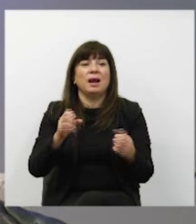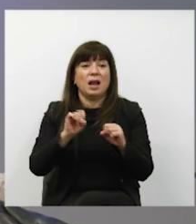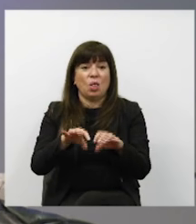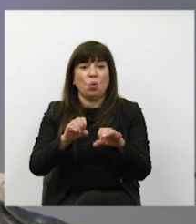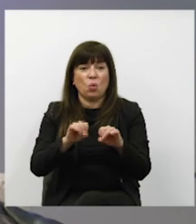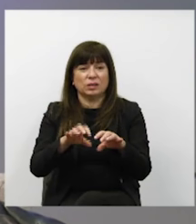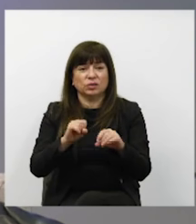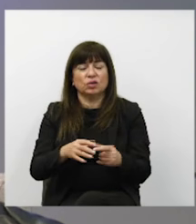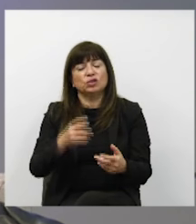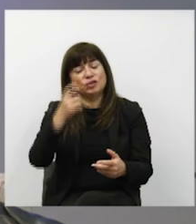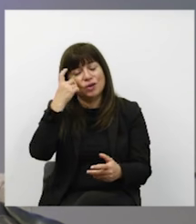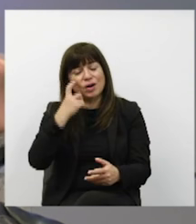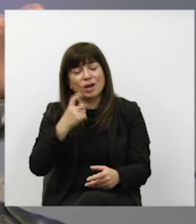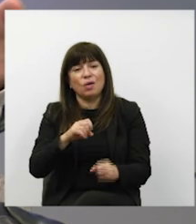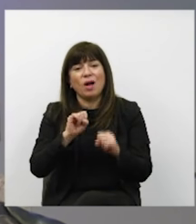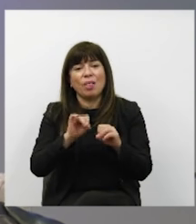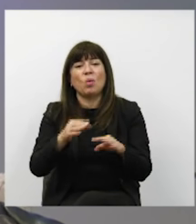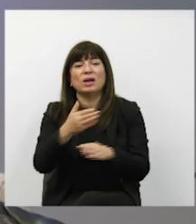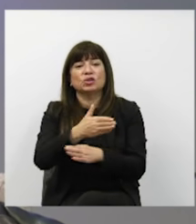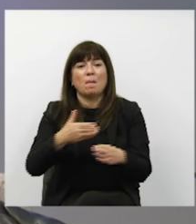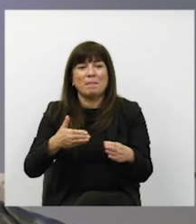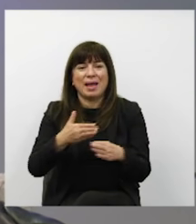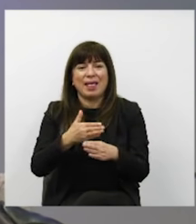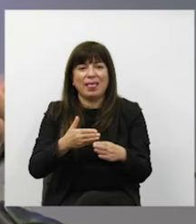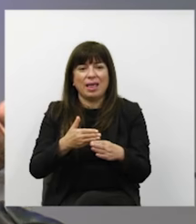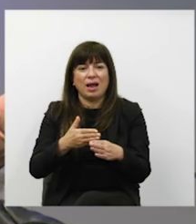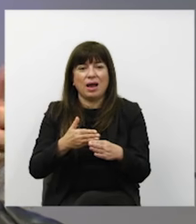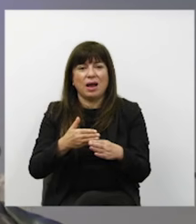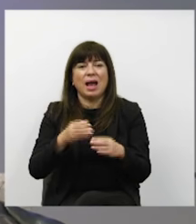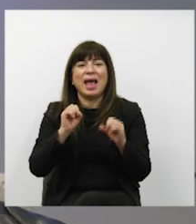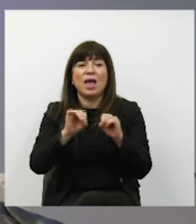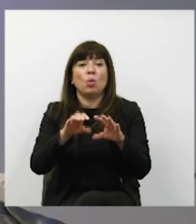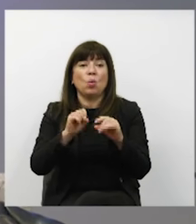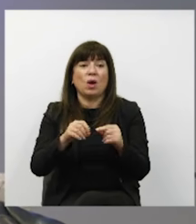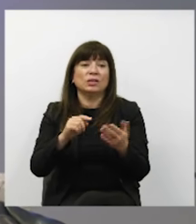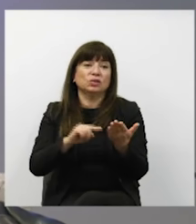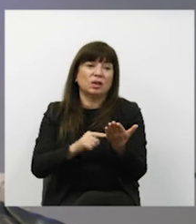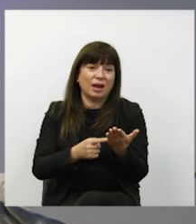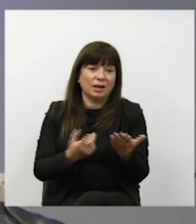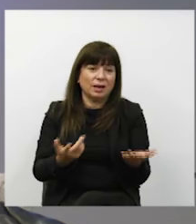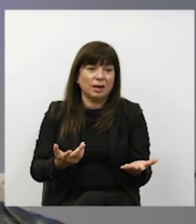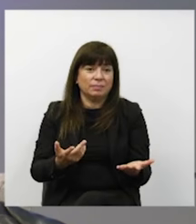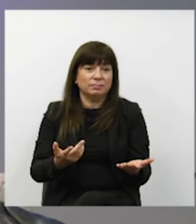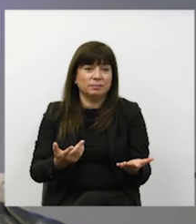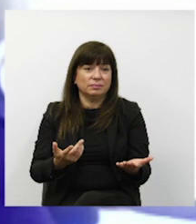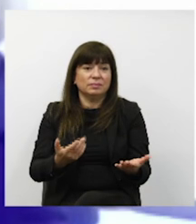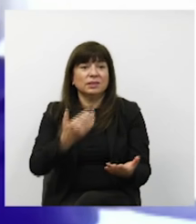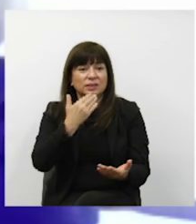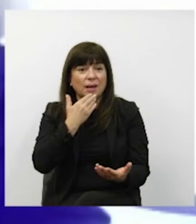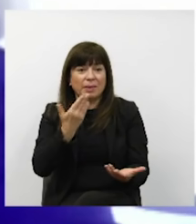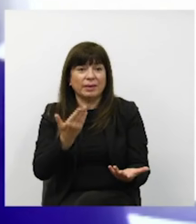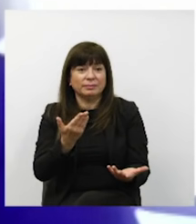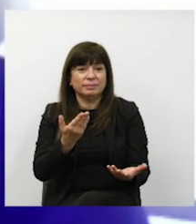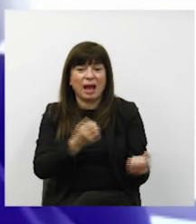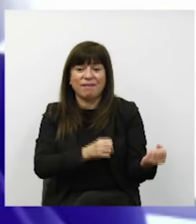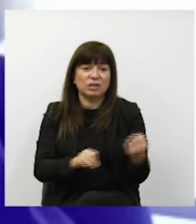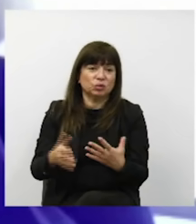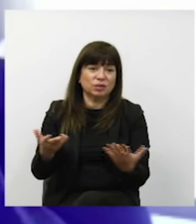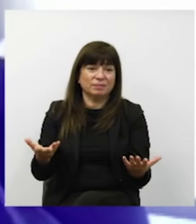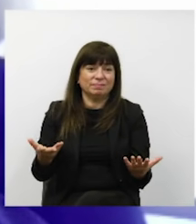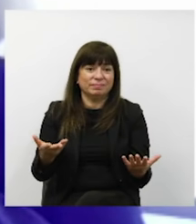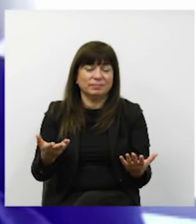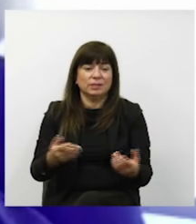opinan ustedes, postergada el debate sobre la educación técnica. Si ustedes piensan en el fondo la modulación entre, o